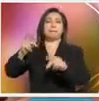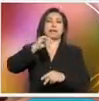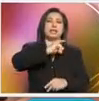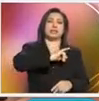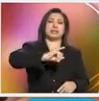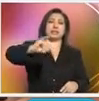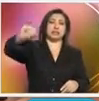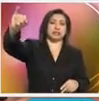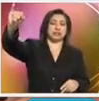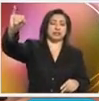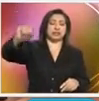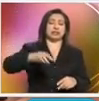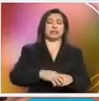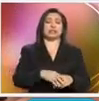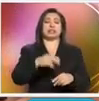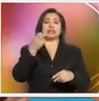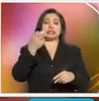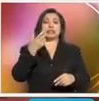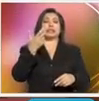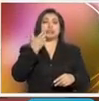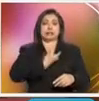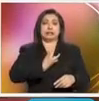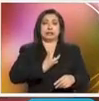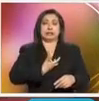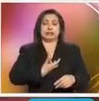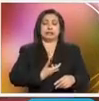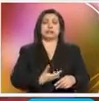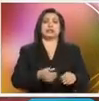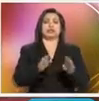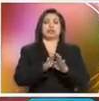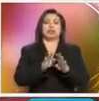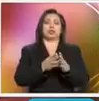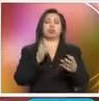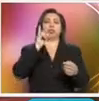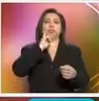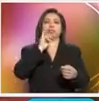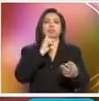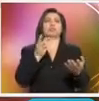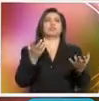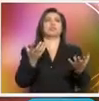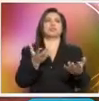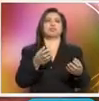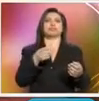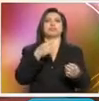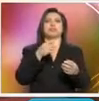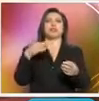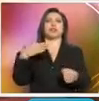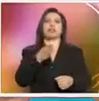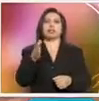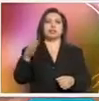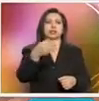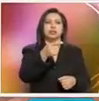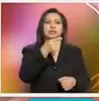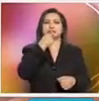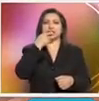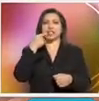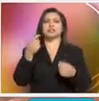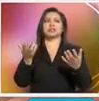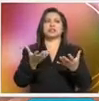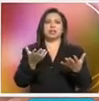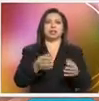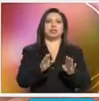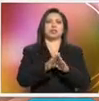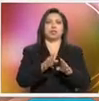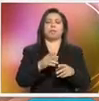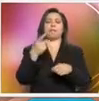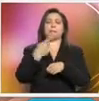la película, entre ese suspenso y la acción de estar viendo qué pasa con el tiburón y tratar de llegar o a